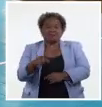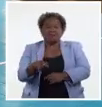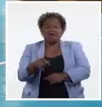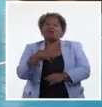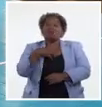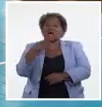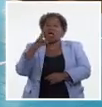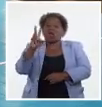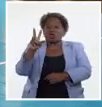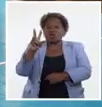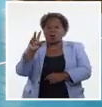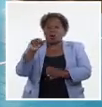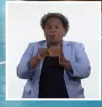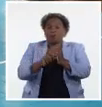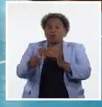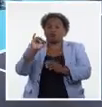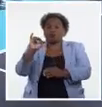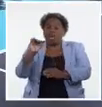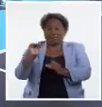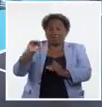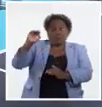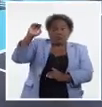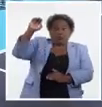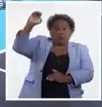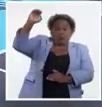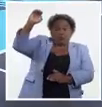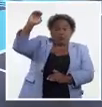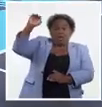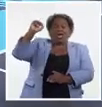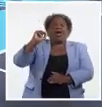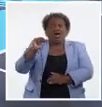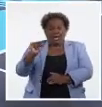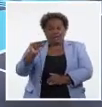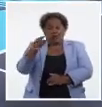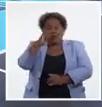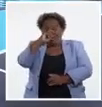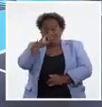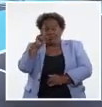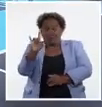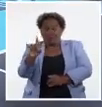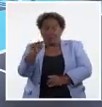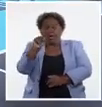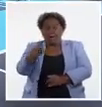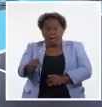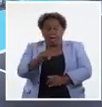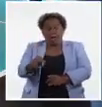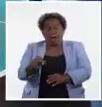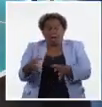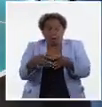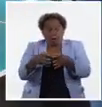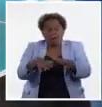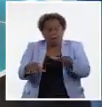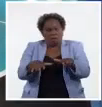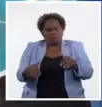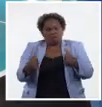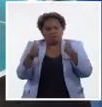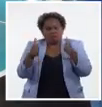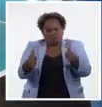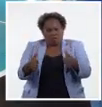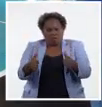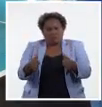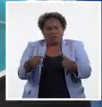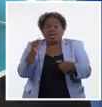estatura y 17 años. O sea que la cantera del sector masculino en este momento tiene buena salud. Dentro de los